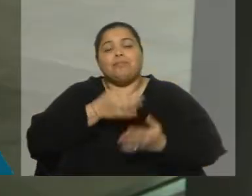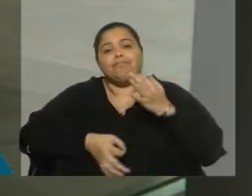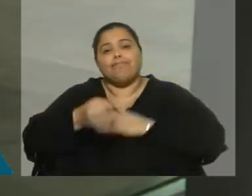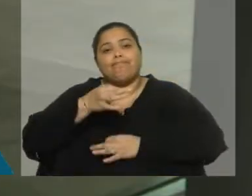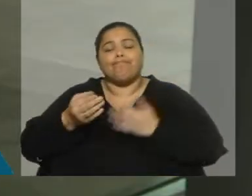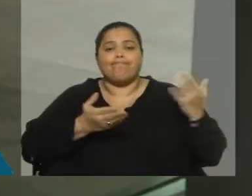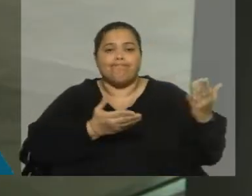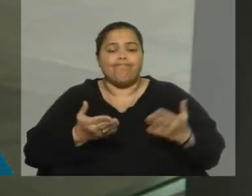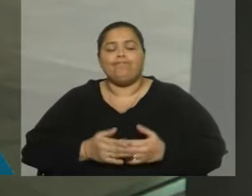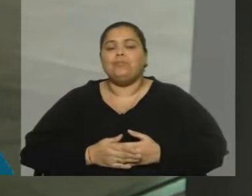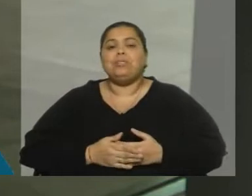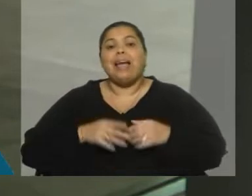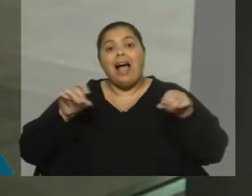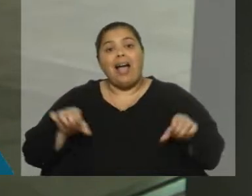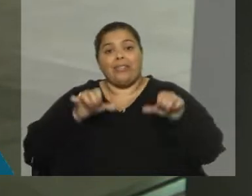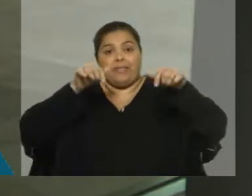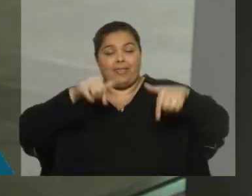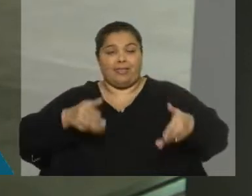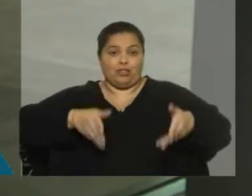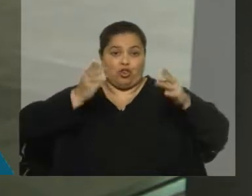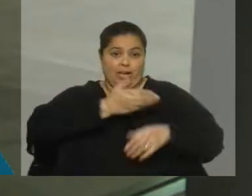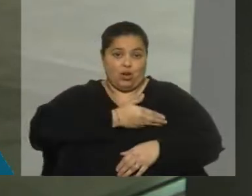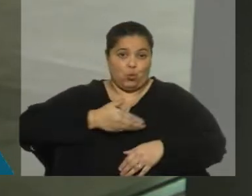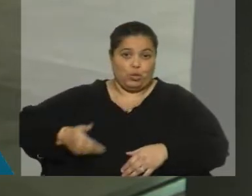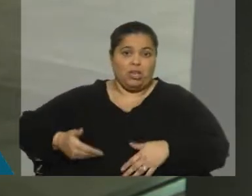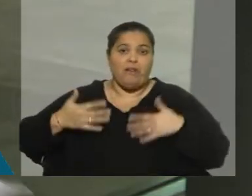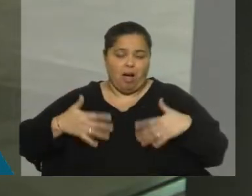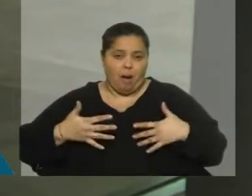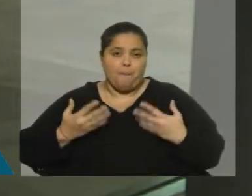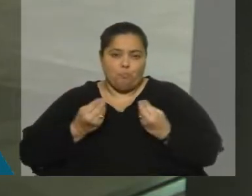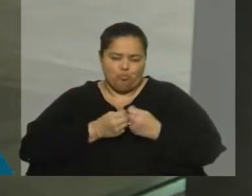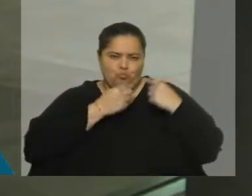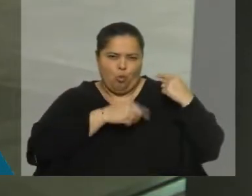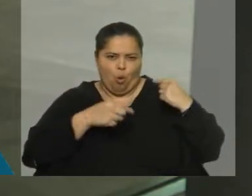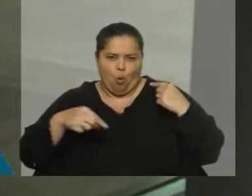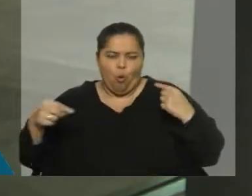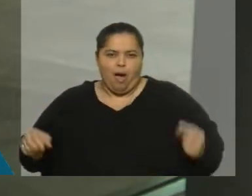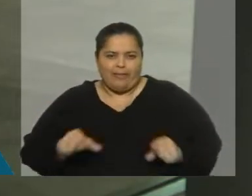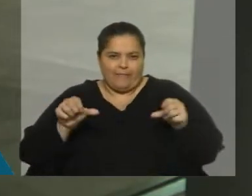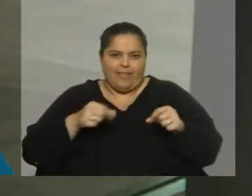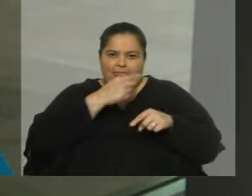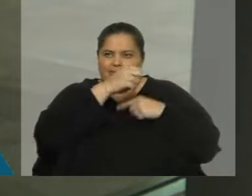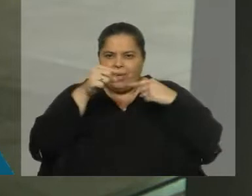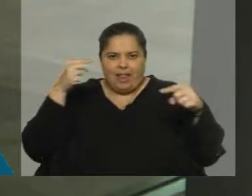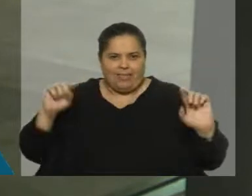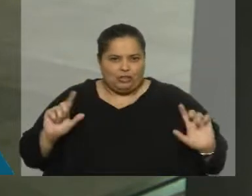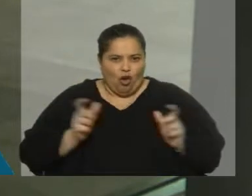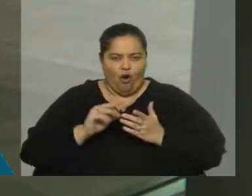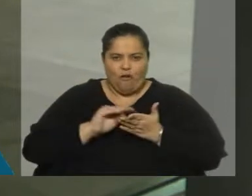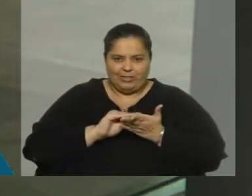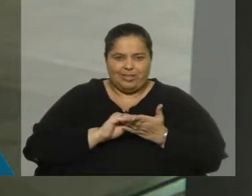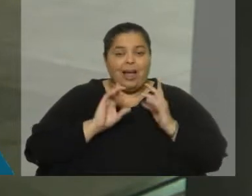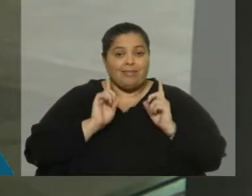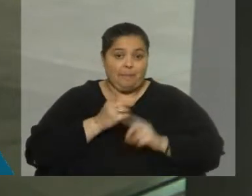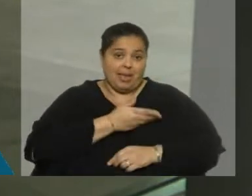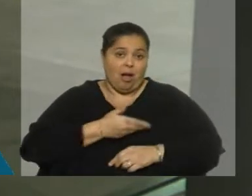Así es, la actividad aquí en Torre Ejecutiva fue intensa en diversas oficinas, en la del